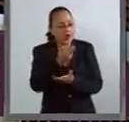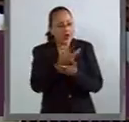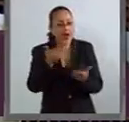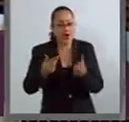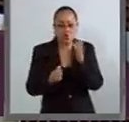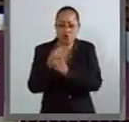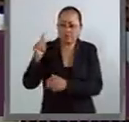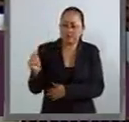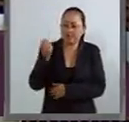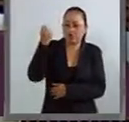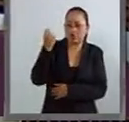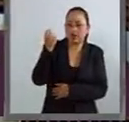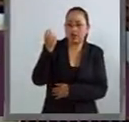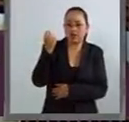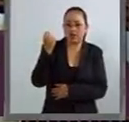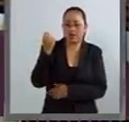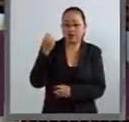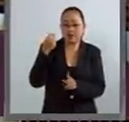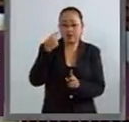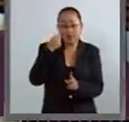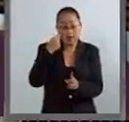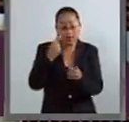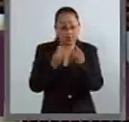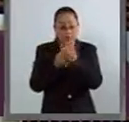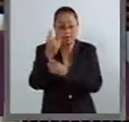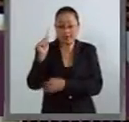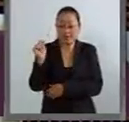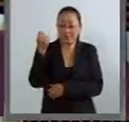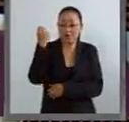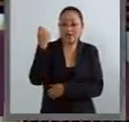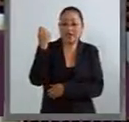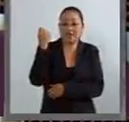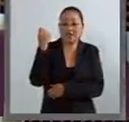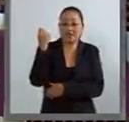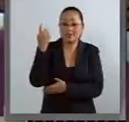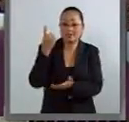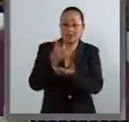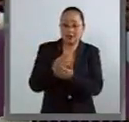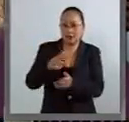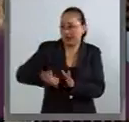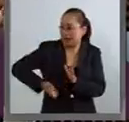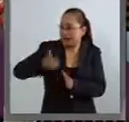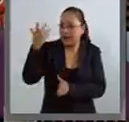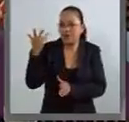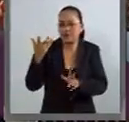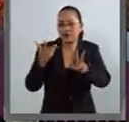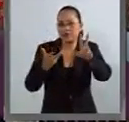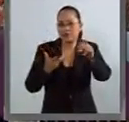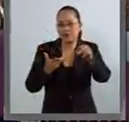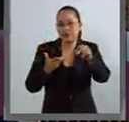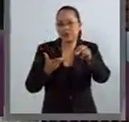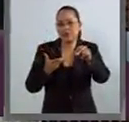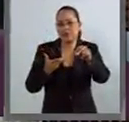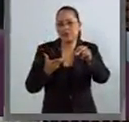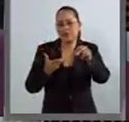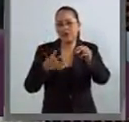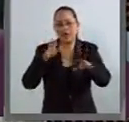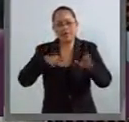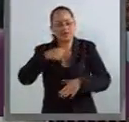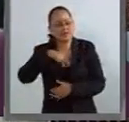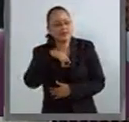nuevas tecnologías que, ojo, son nuevas tecnologías que no son muy costosas, porque a veces